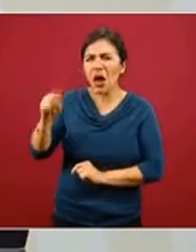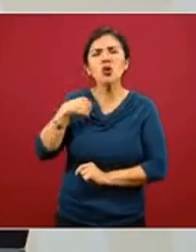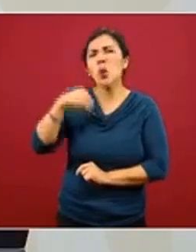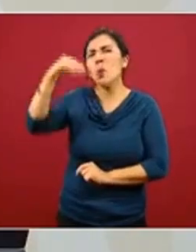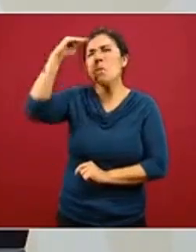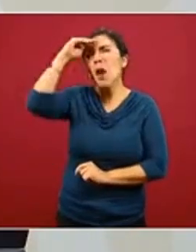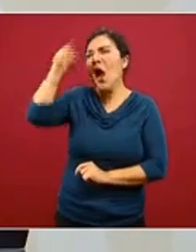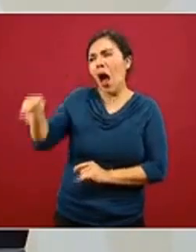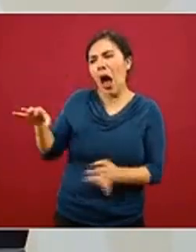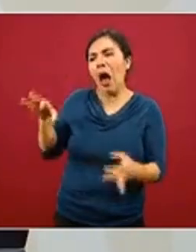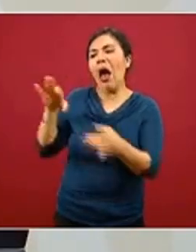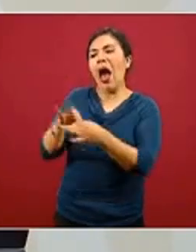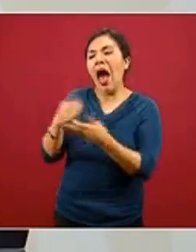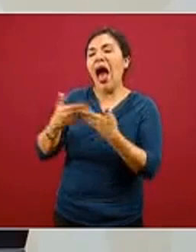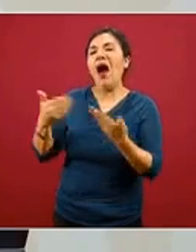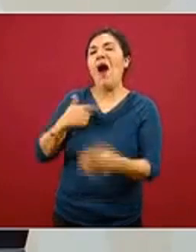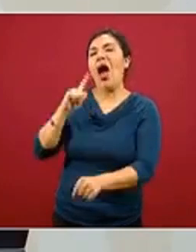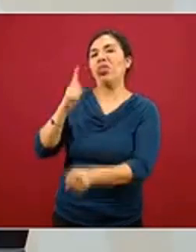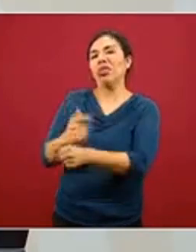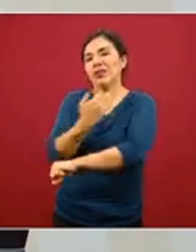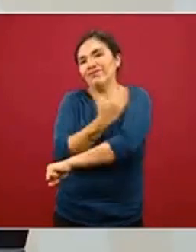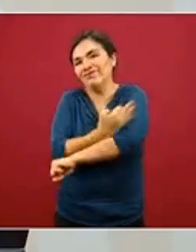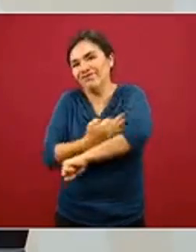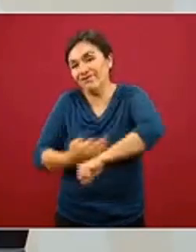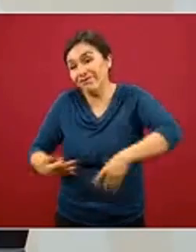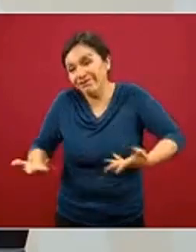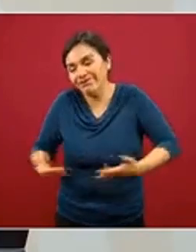la relación, aunque hoy ya me di cuenta,